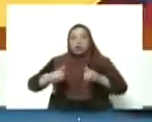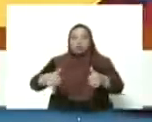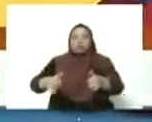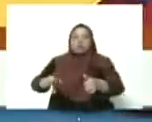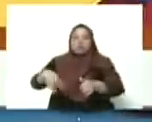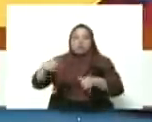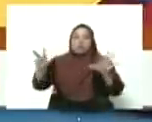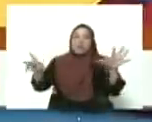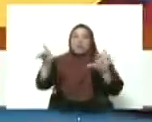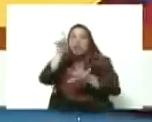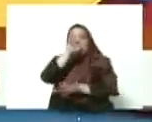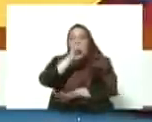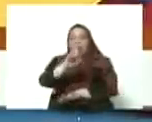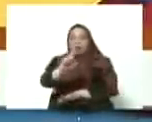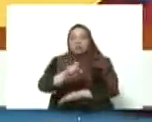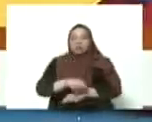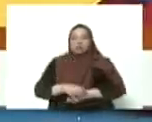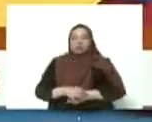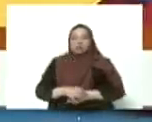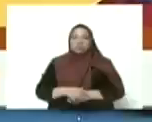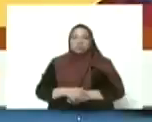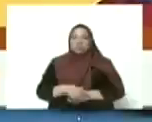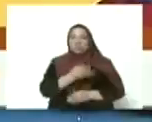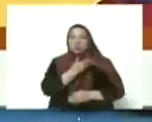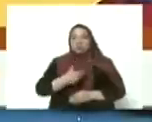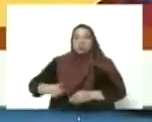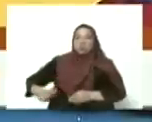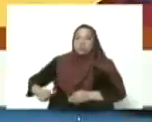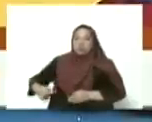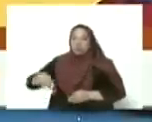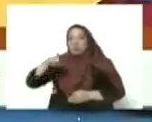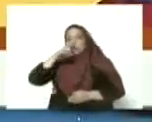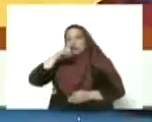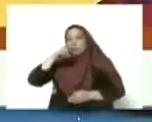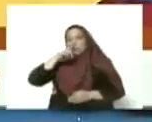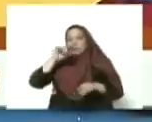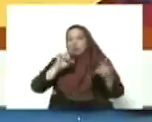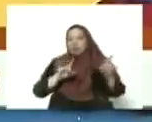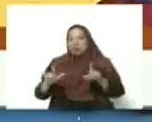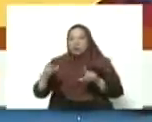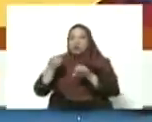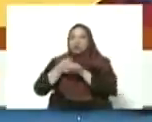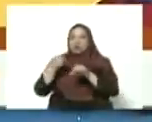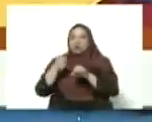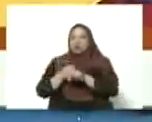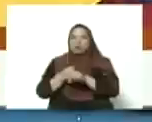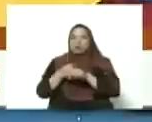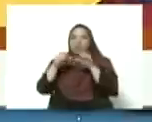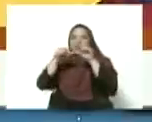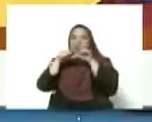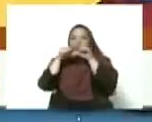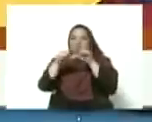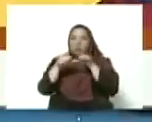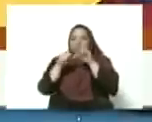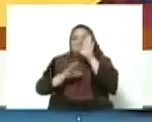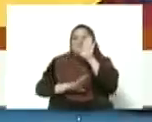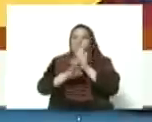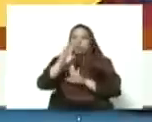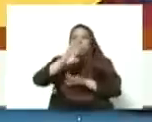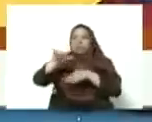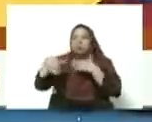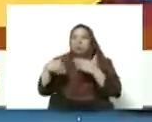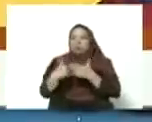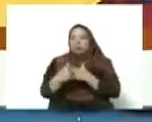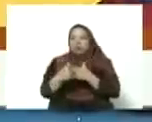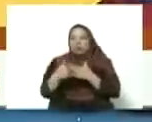después de 7 años. Y nuestro comandante y presidente Nicolás Maduro está comprometido para seguir avanzando en todas